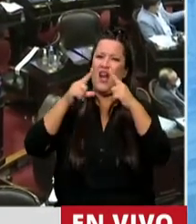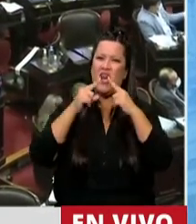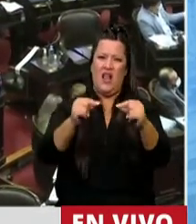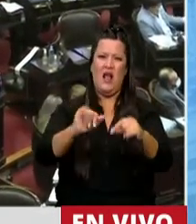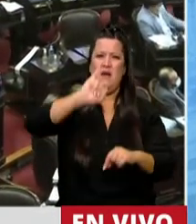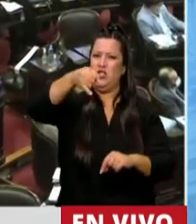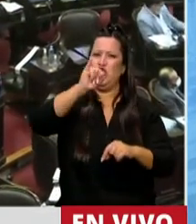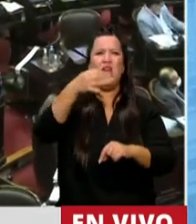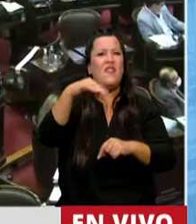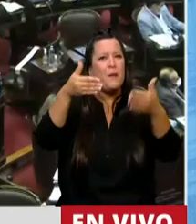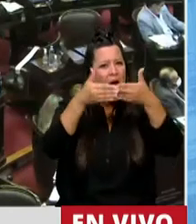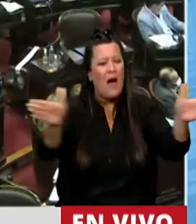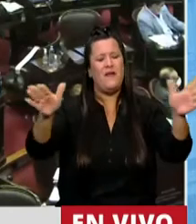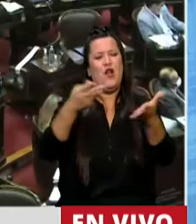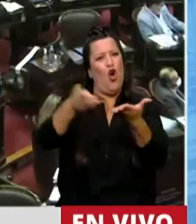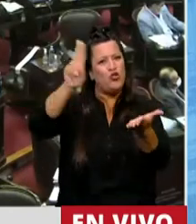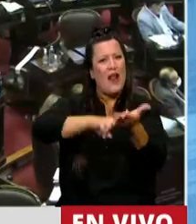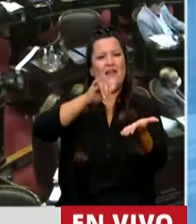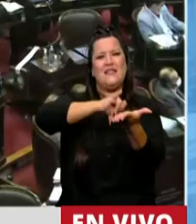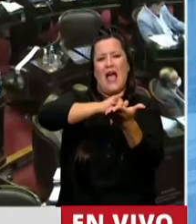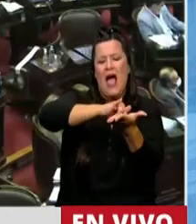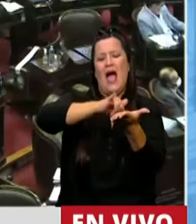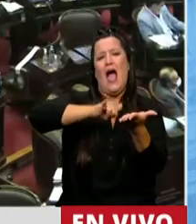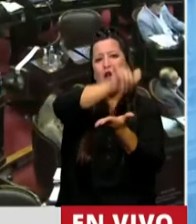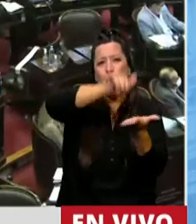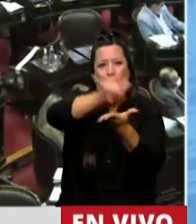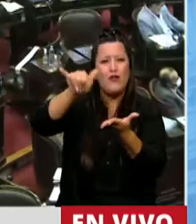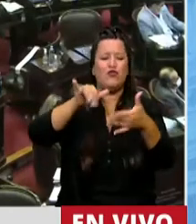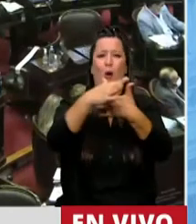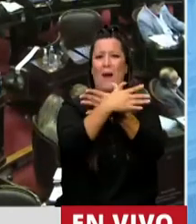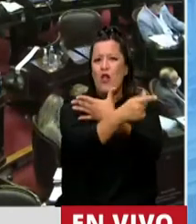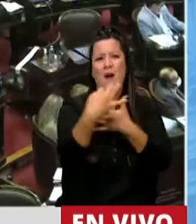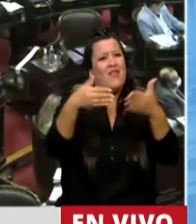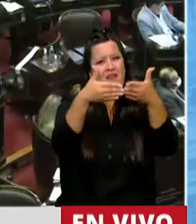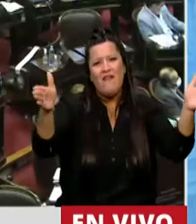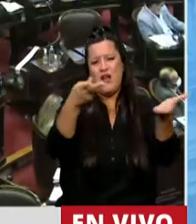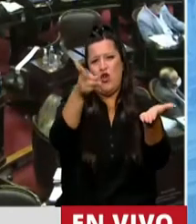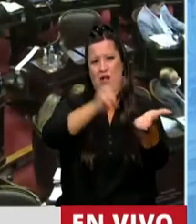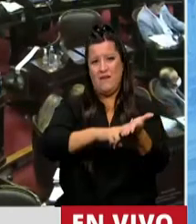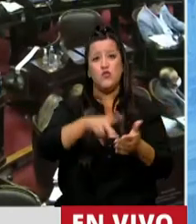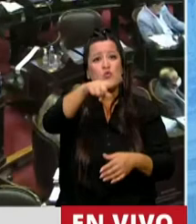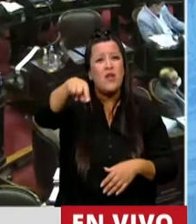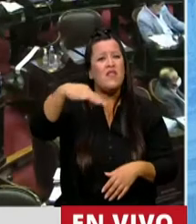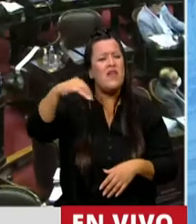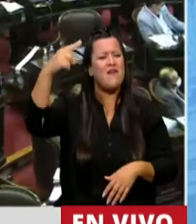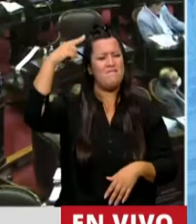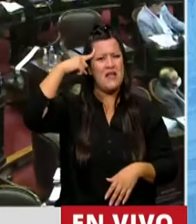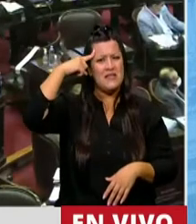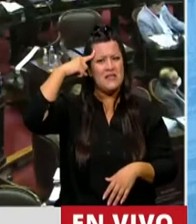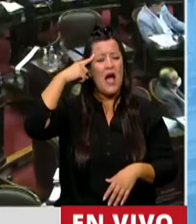reclama la apertura del aeropuerto El Palomar y que tengan consideración con más